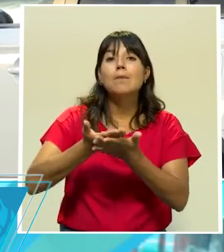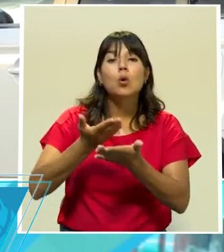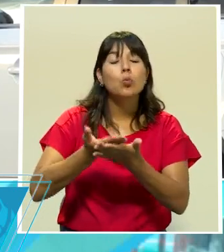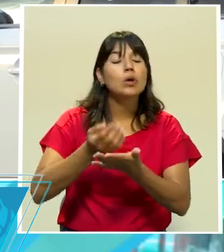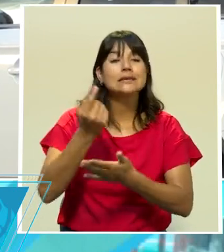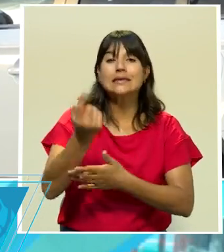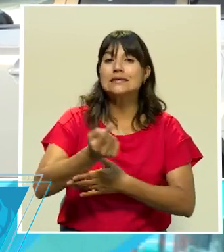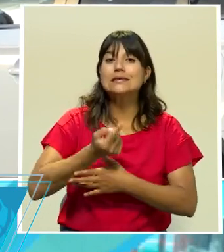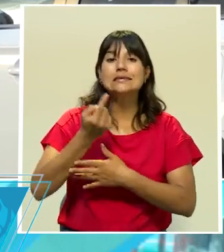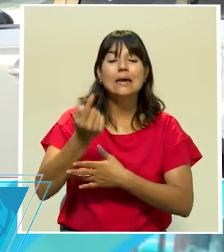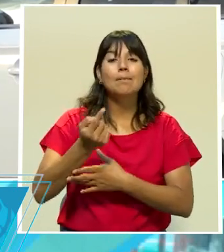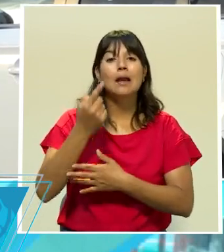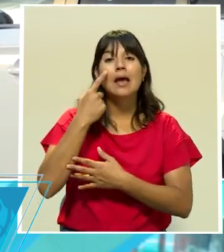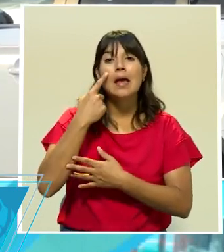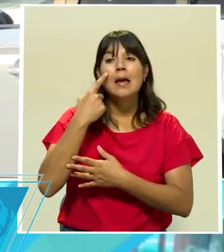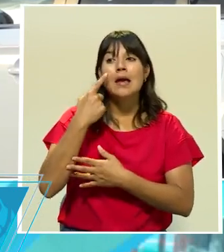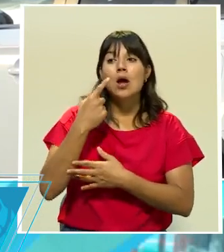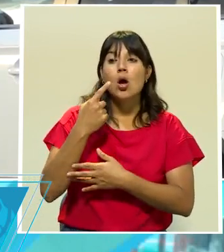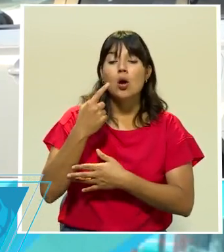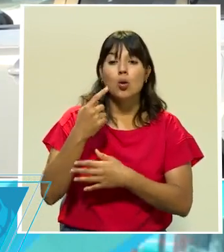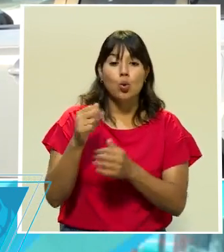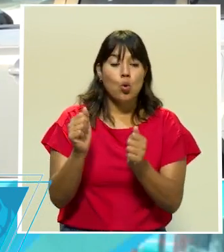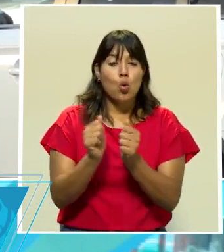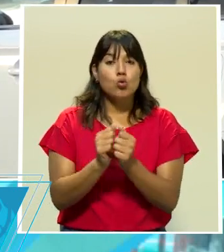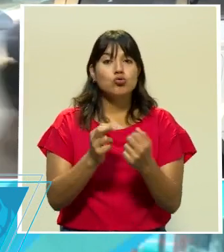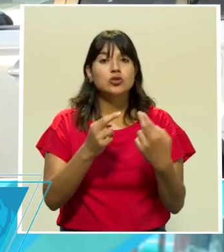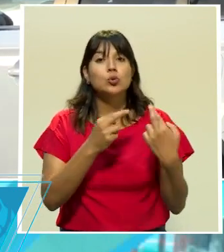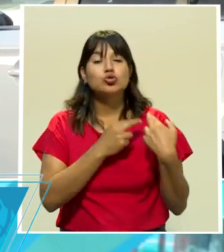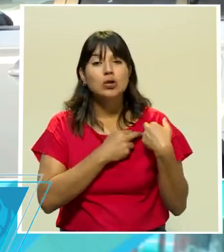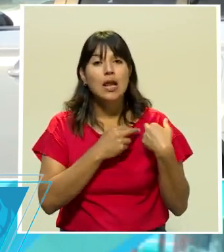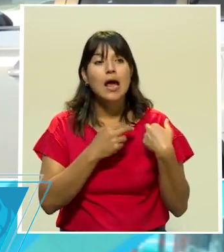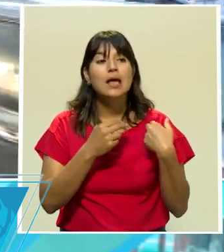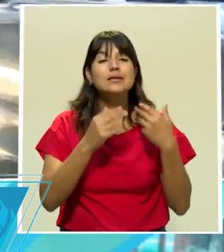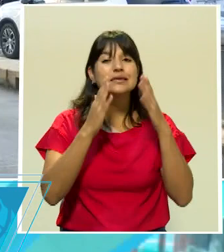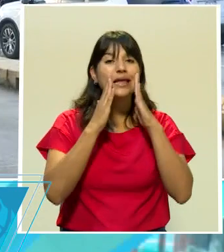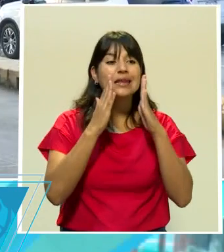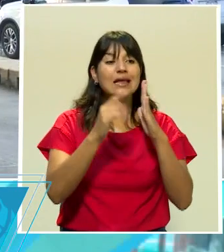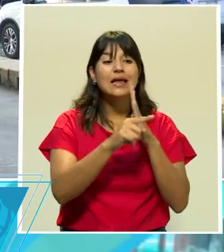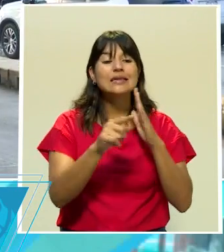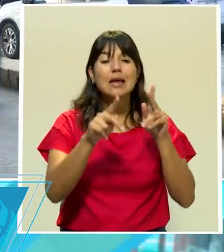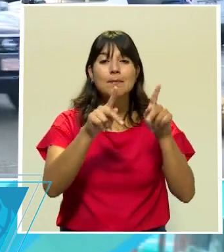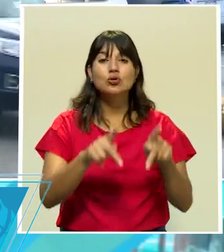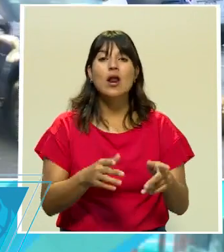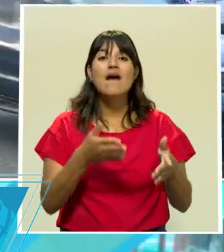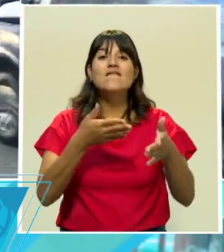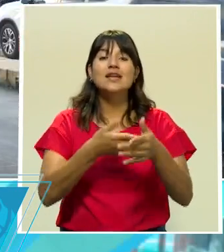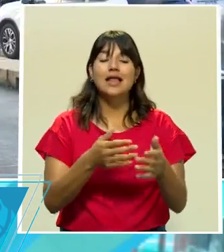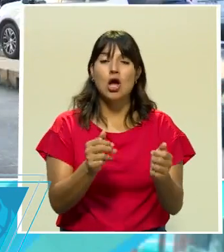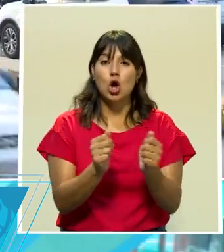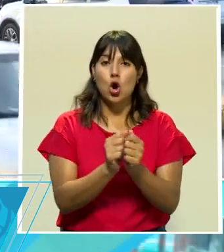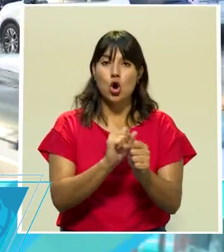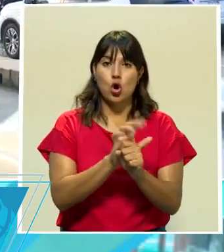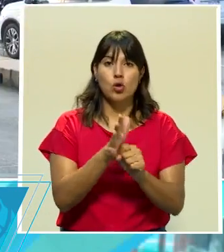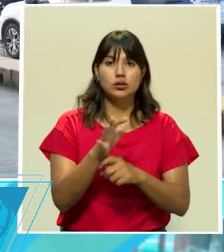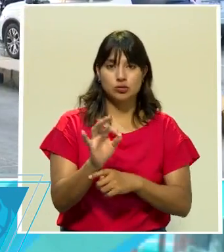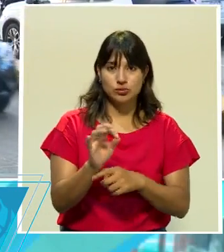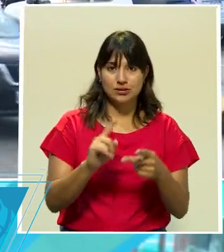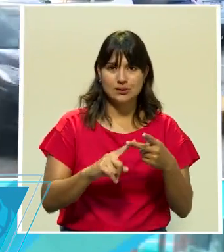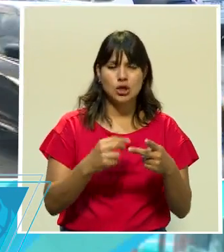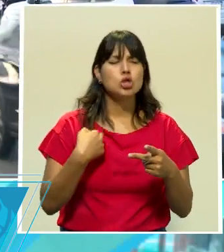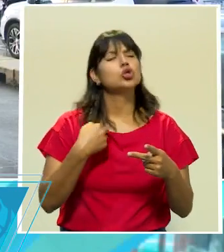ido con la responsabilidad, sí, de atender a las personas que se han visto afectadas con el COVID, sí